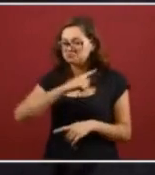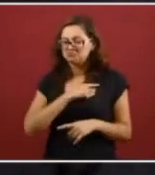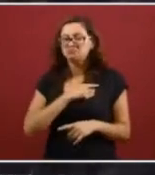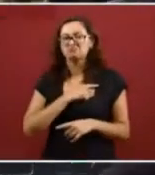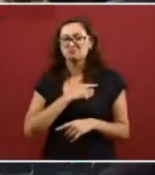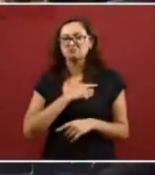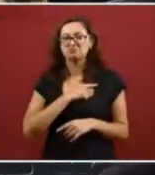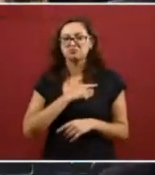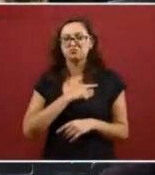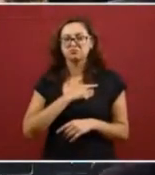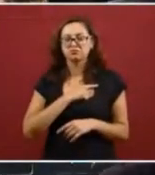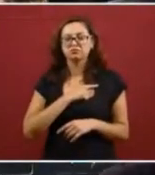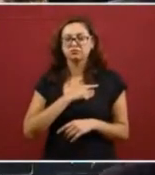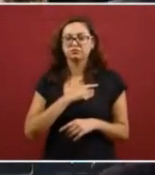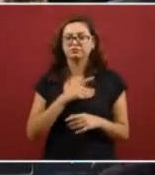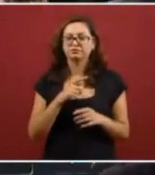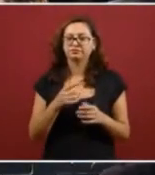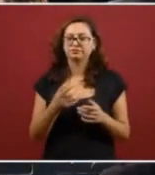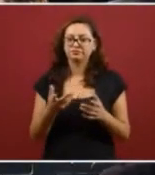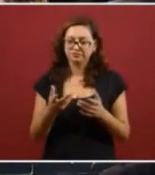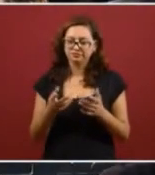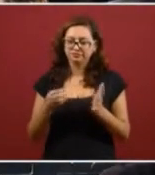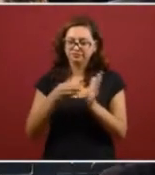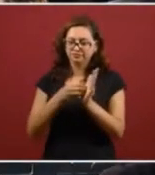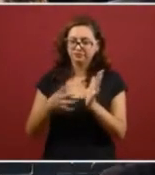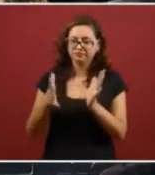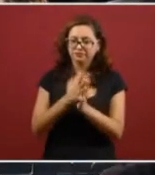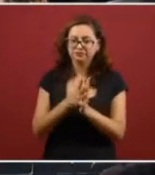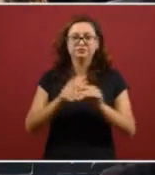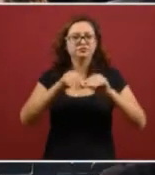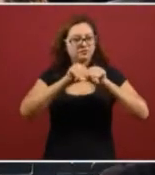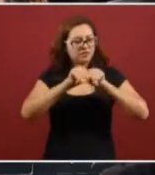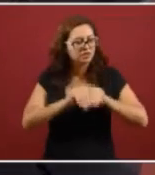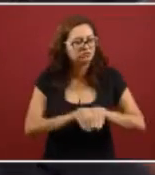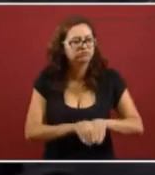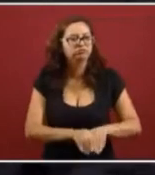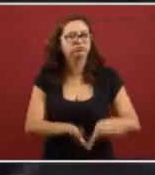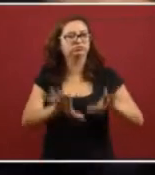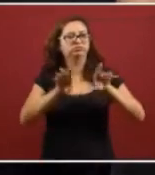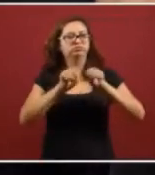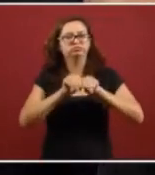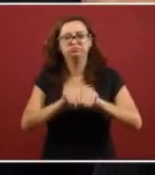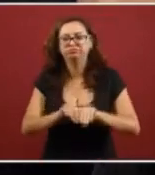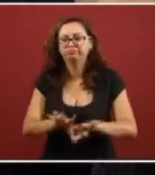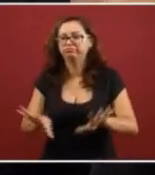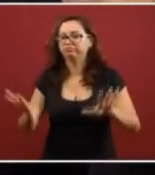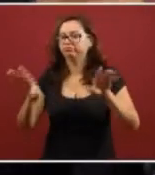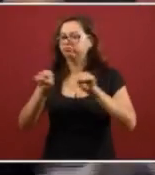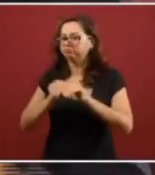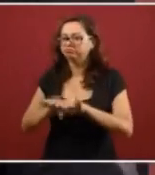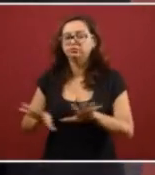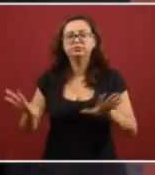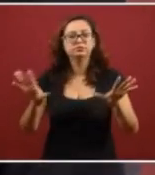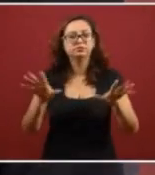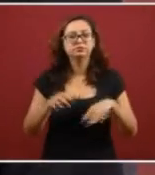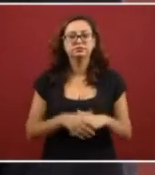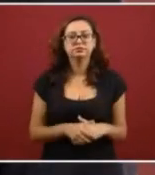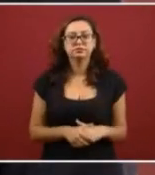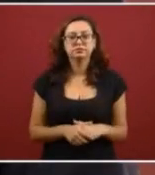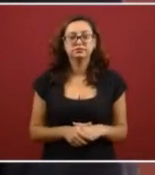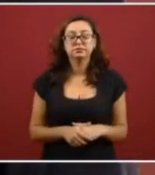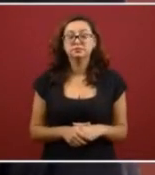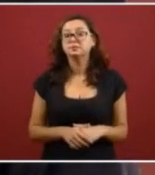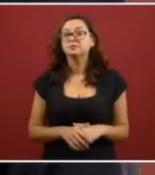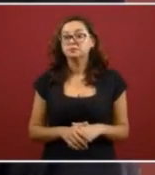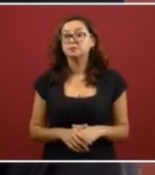are going to editar y lo vamos a distribuir. We're going to edit it and redistribute it, si se puede, casa por